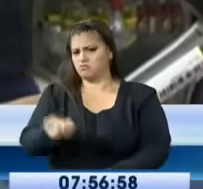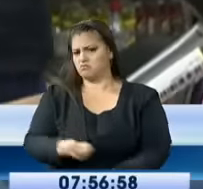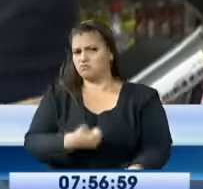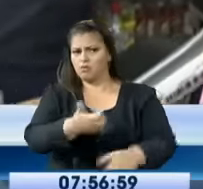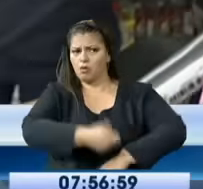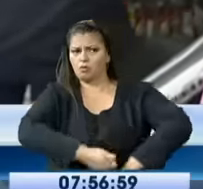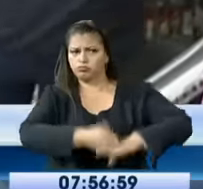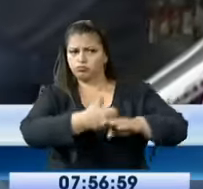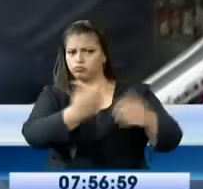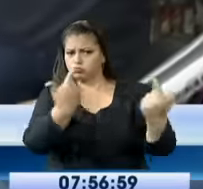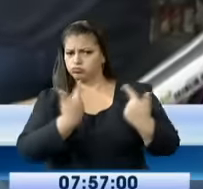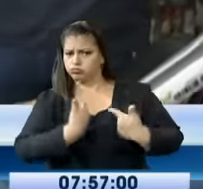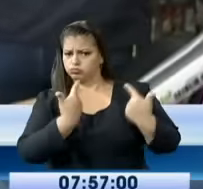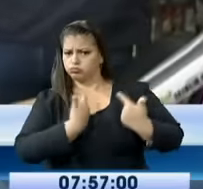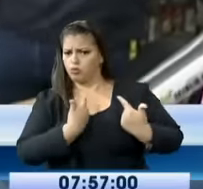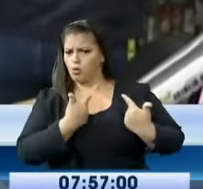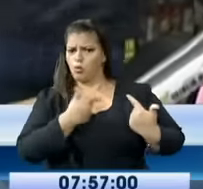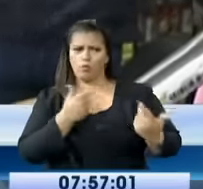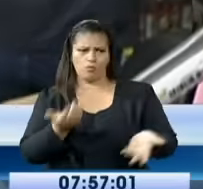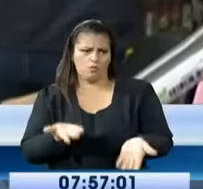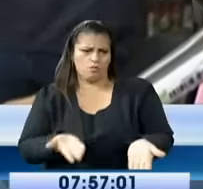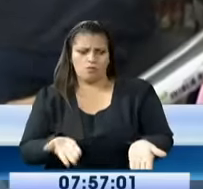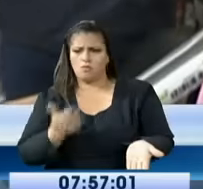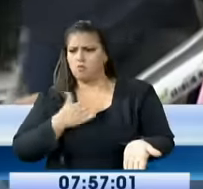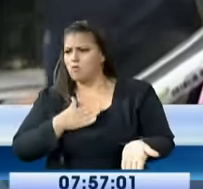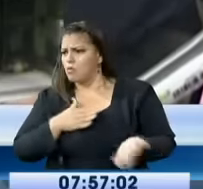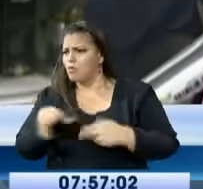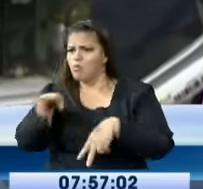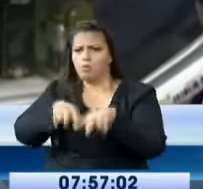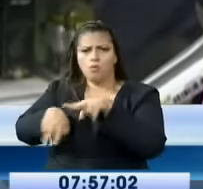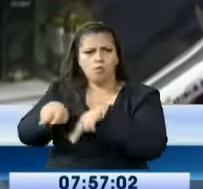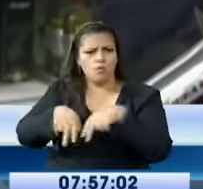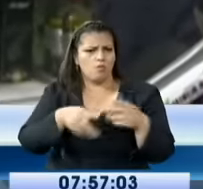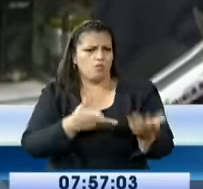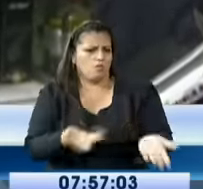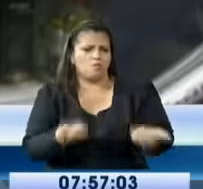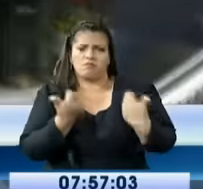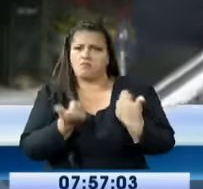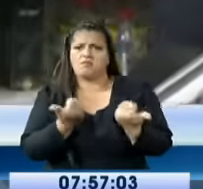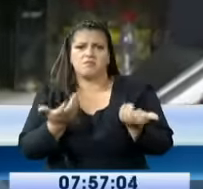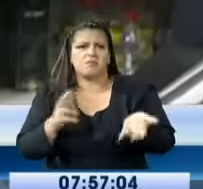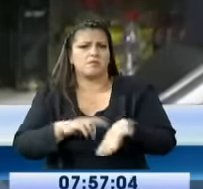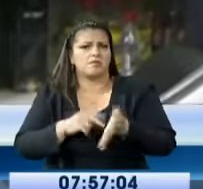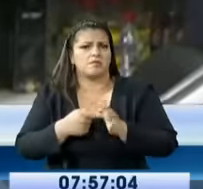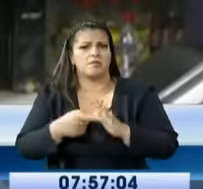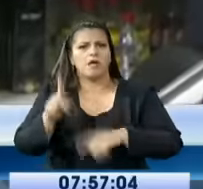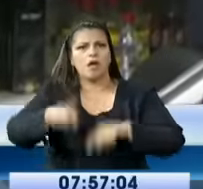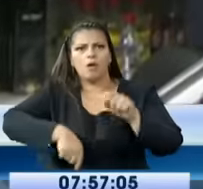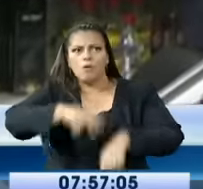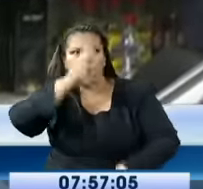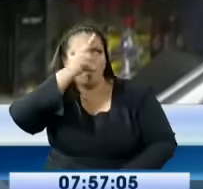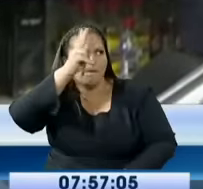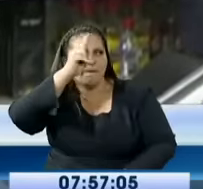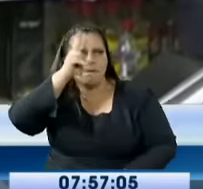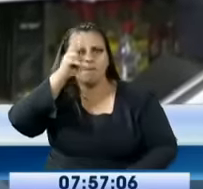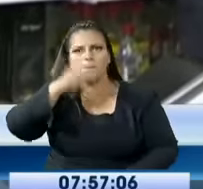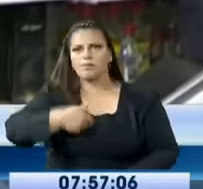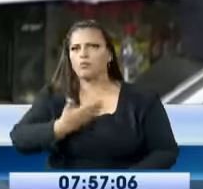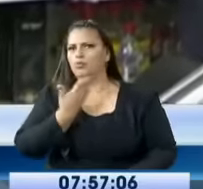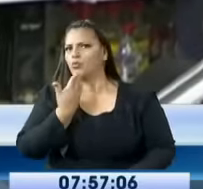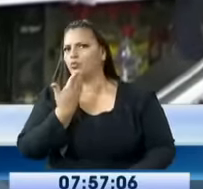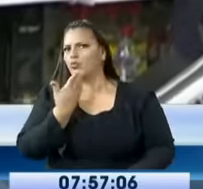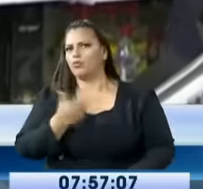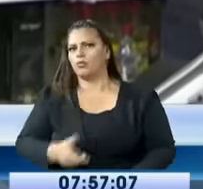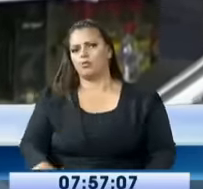porque eso ayuda también a que no se haya este tipo de contrabando de licores, ¿no? Especialmente lo que